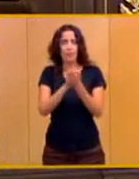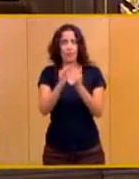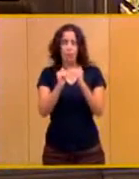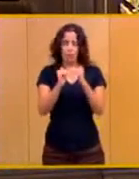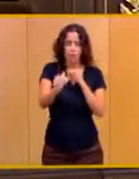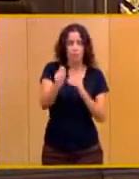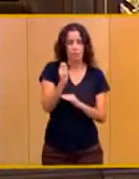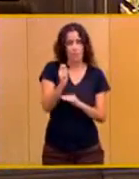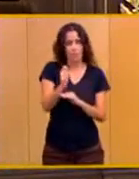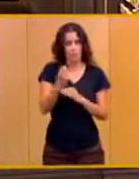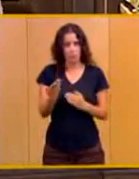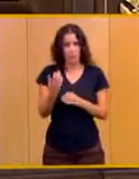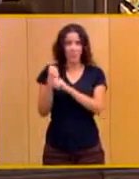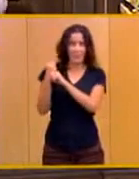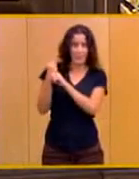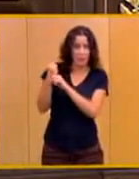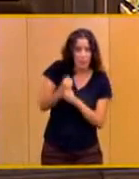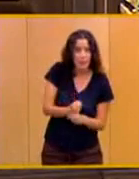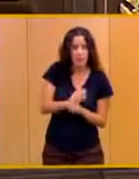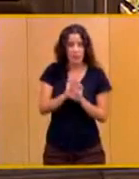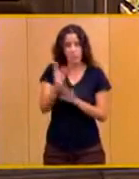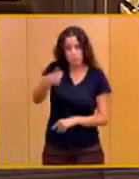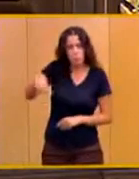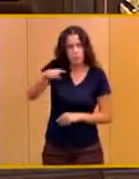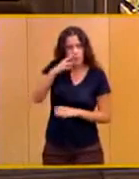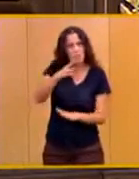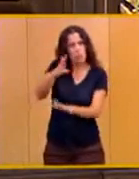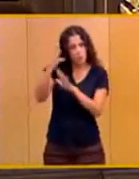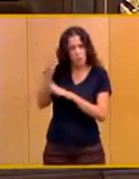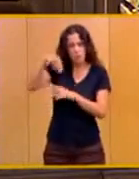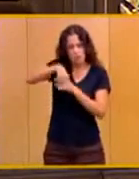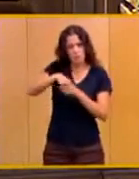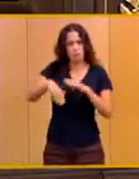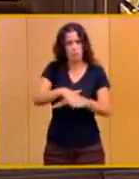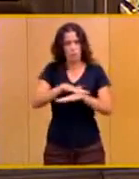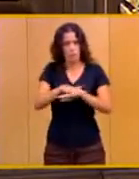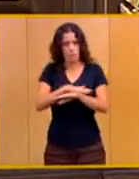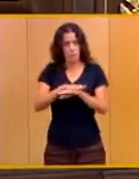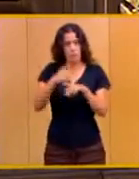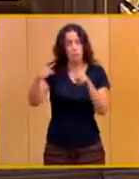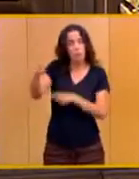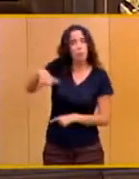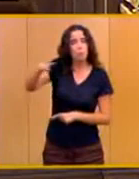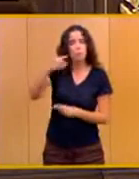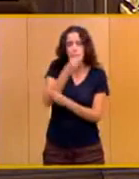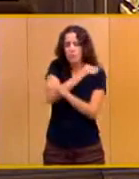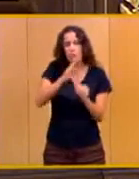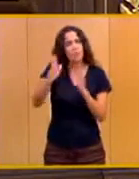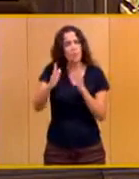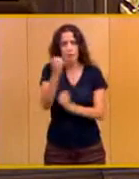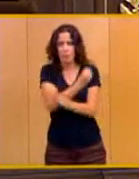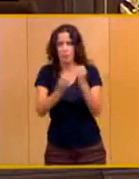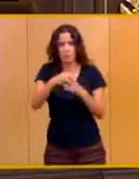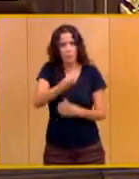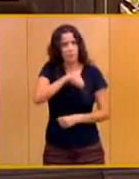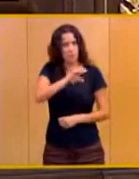de dependientes, ustedes que estuvieron 8 años en el Gobierno, según ustedes en la mejor etapa económica de España, con más